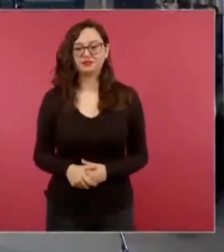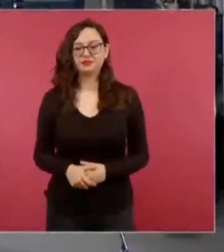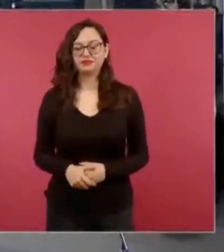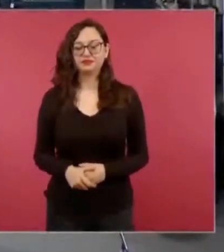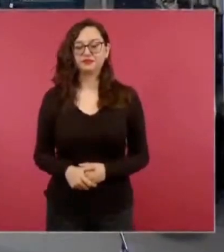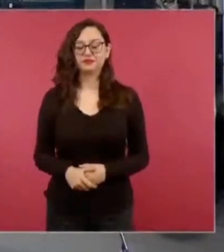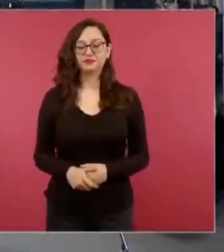Gracias.